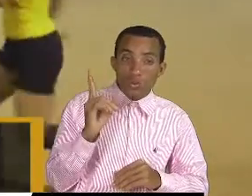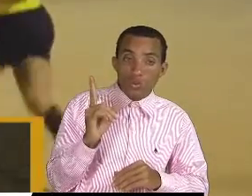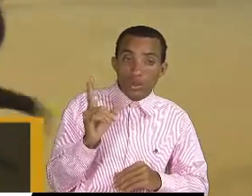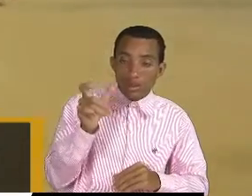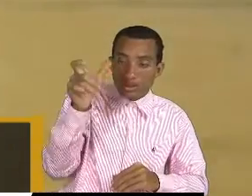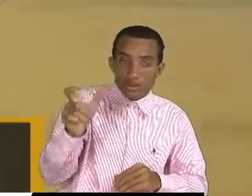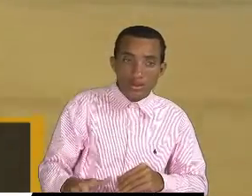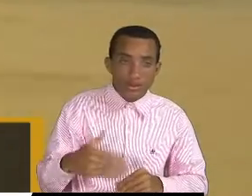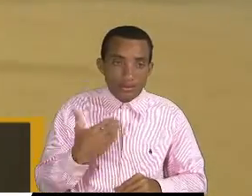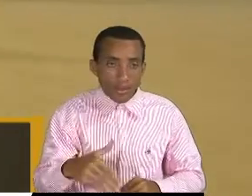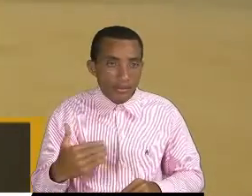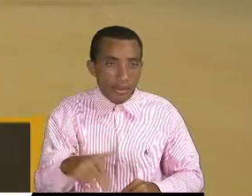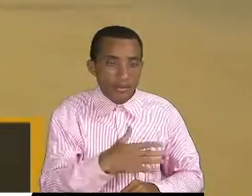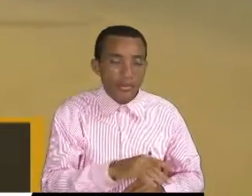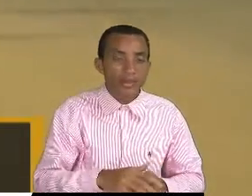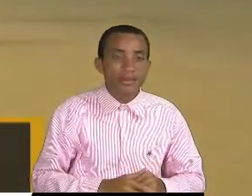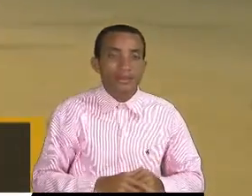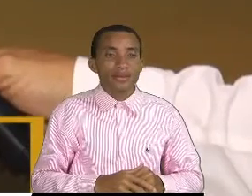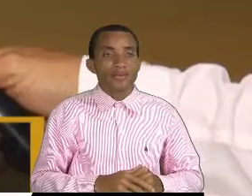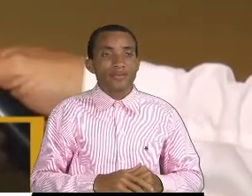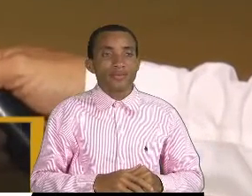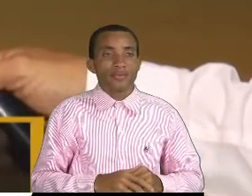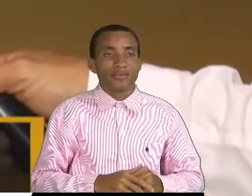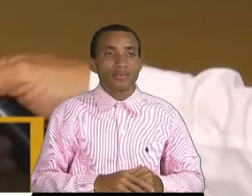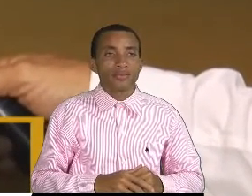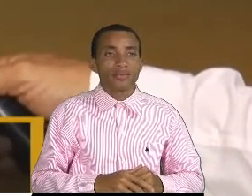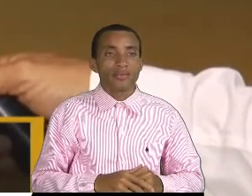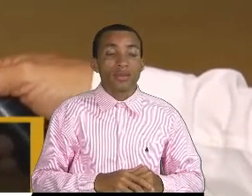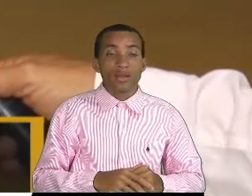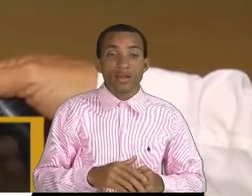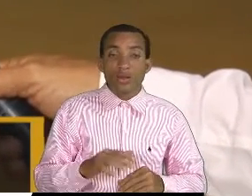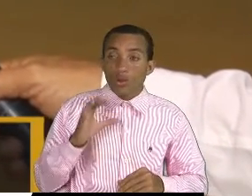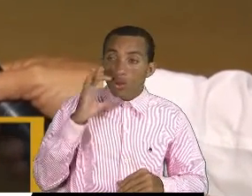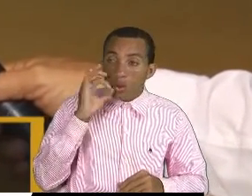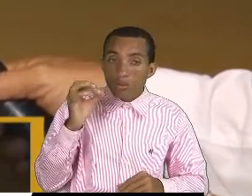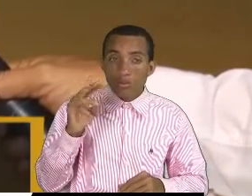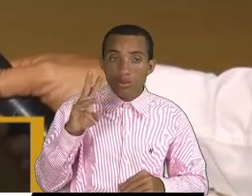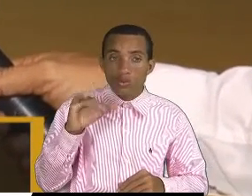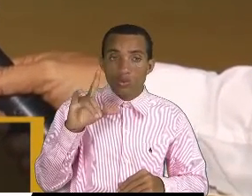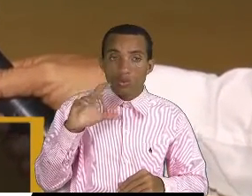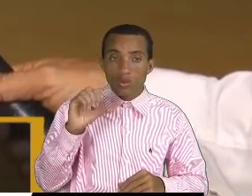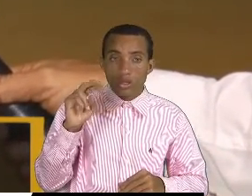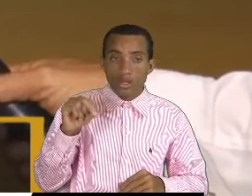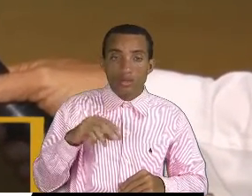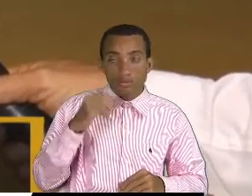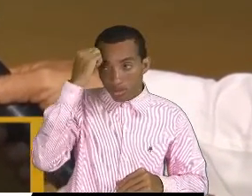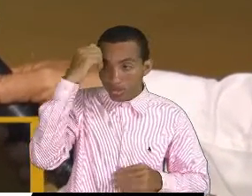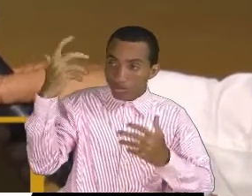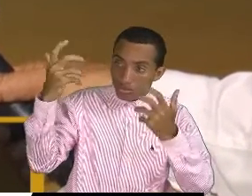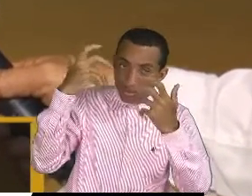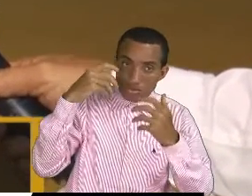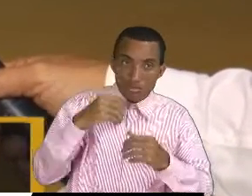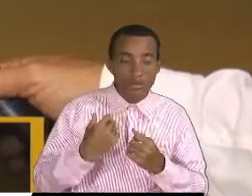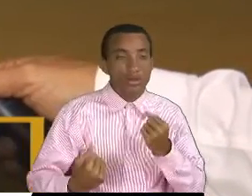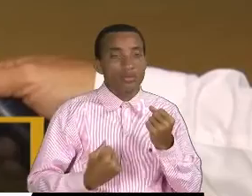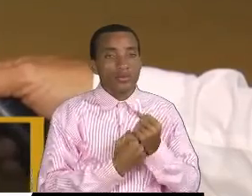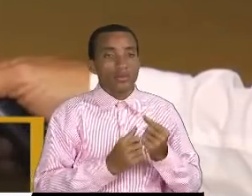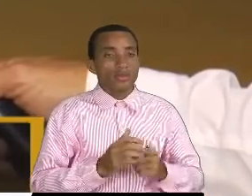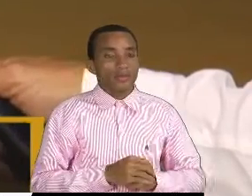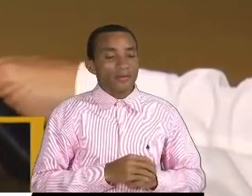las noticias sobre la preparación de su Onceno. Sí, claro, sí señor, el profesor William nos apoya en la parte táctica para que el día de mañana